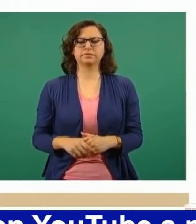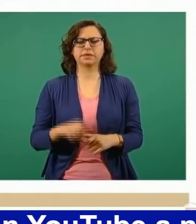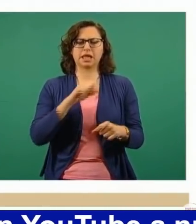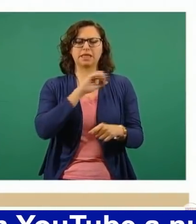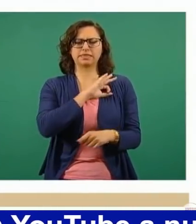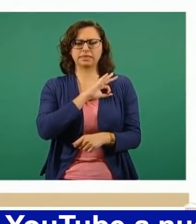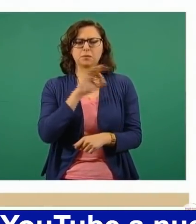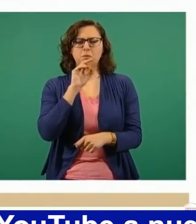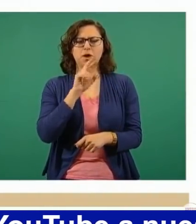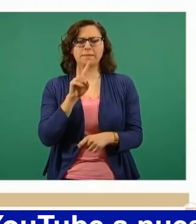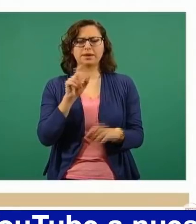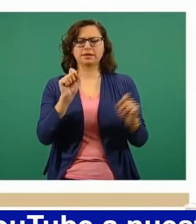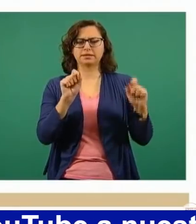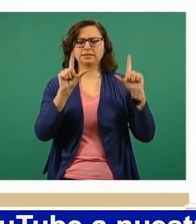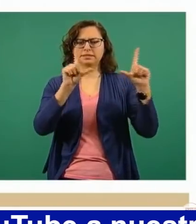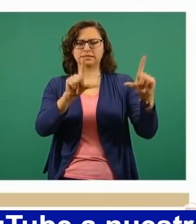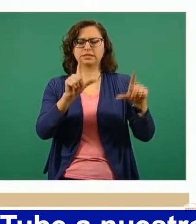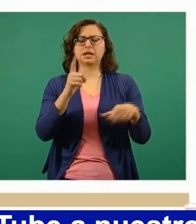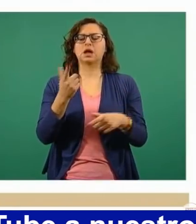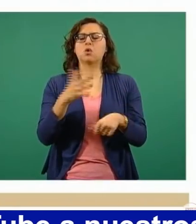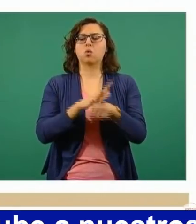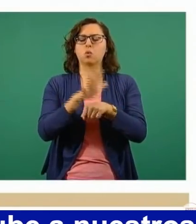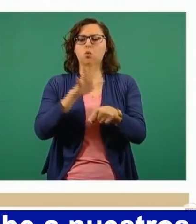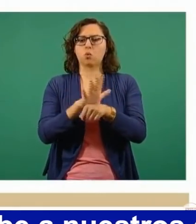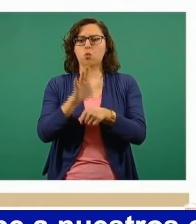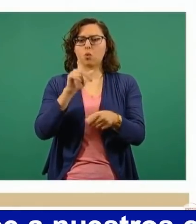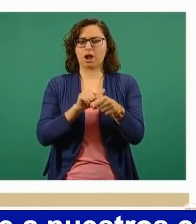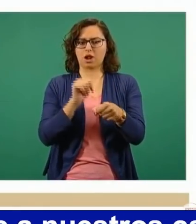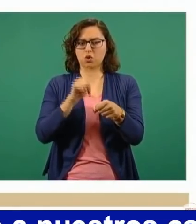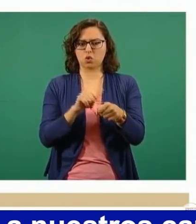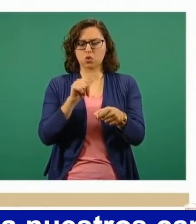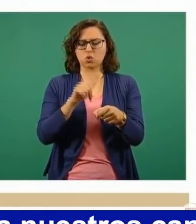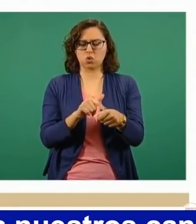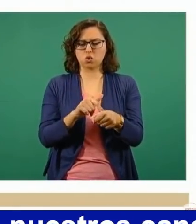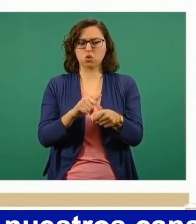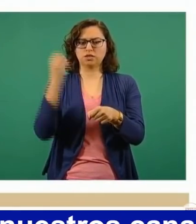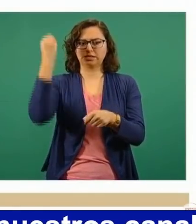extremo derecho arriba, el semáforo en el que se encuentran en este momento, el color de